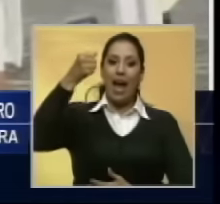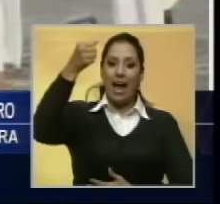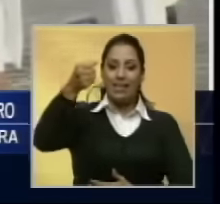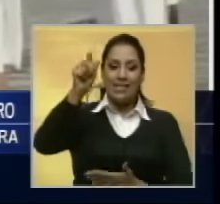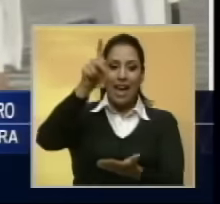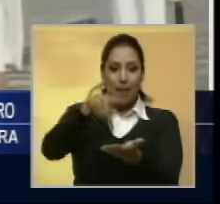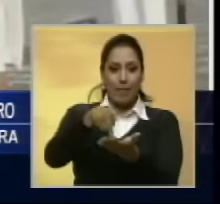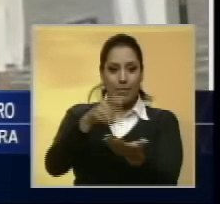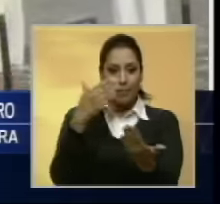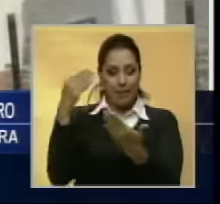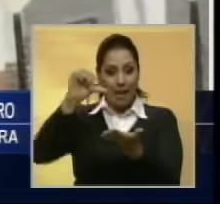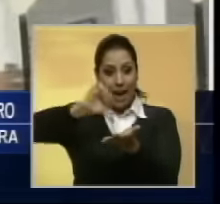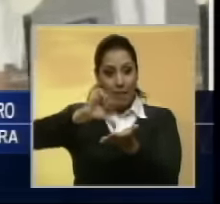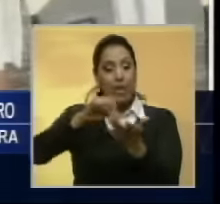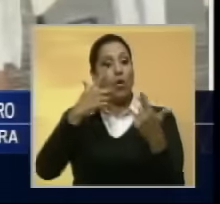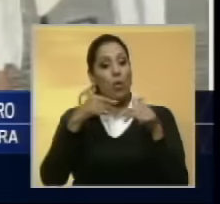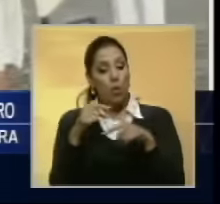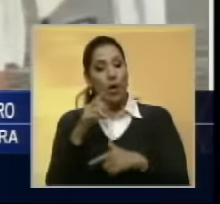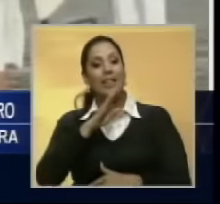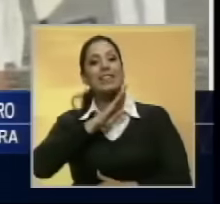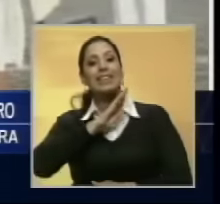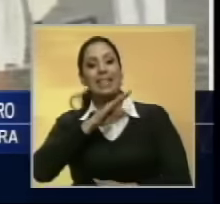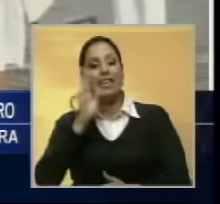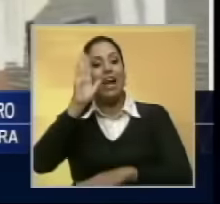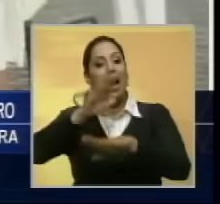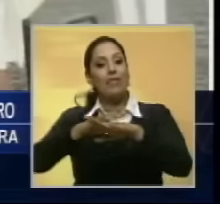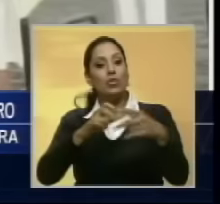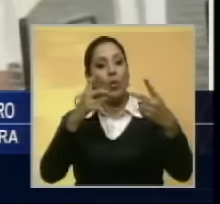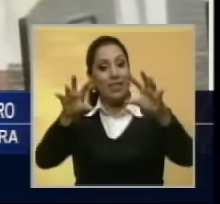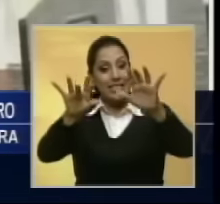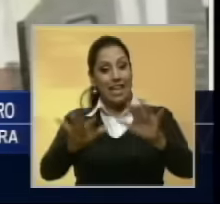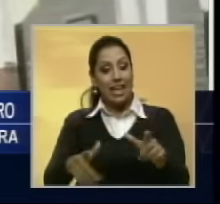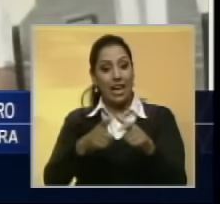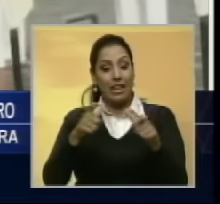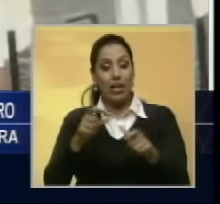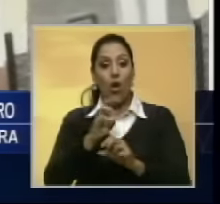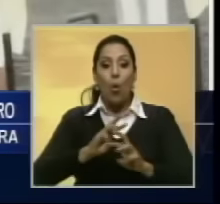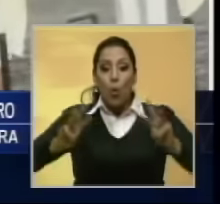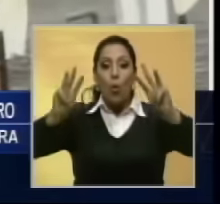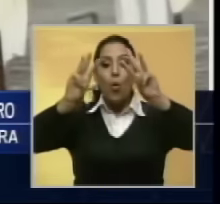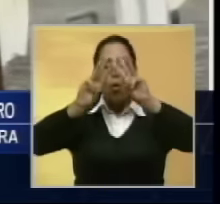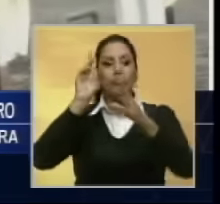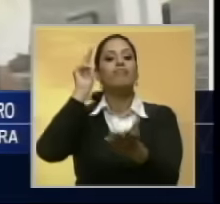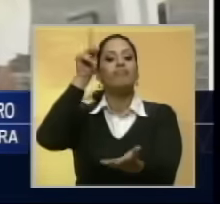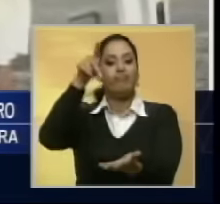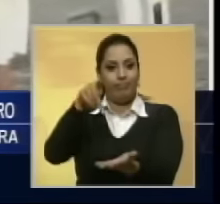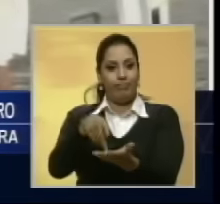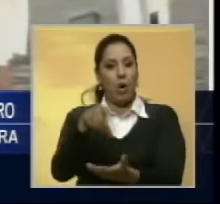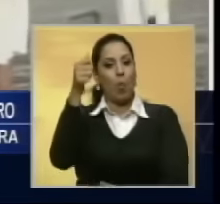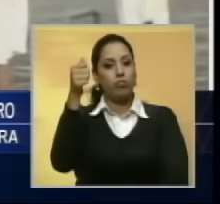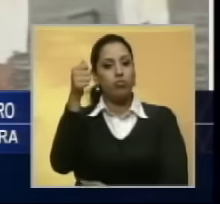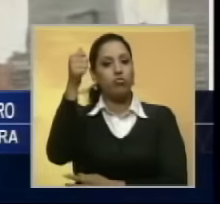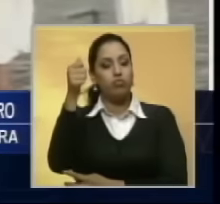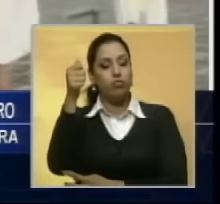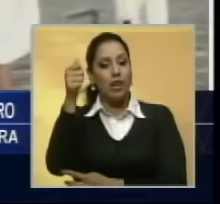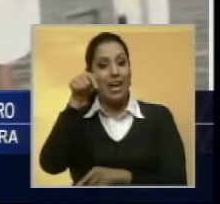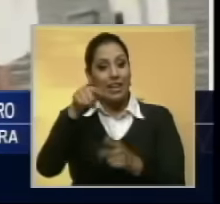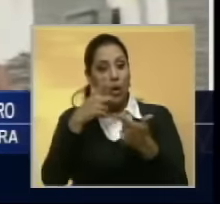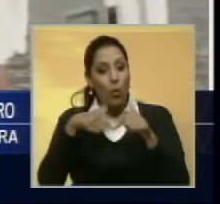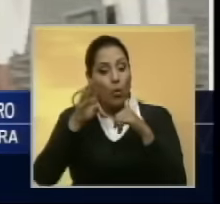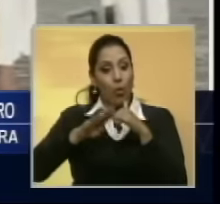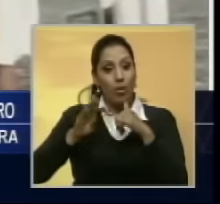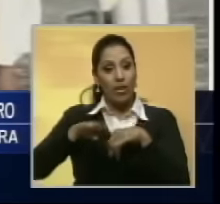capital carioca. El comité organizador también anunció que el secretario general de la ONU, Ban Ki-moon, será uno de los portadores de la antorcha en esta